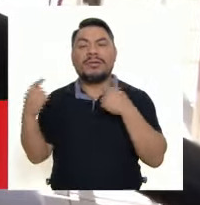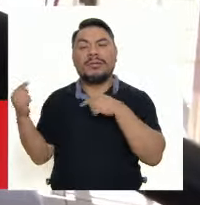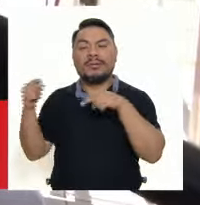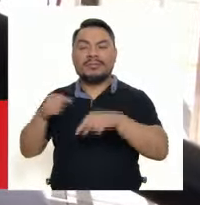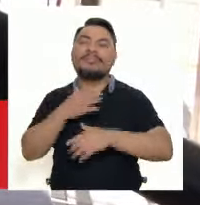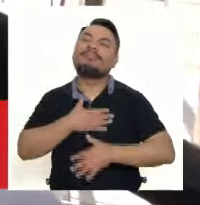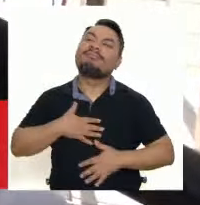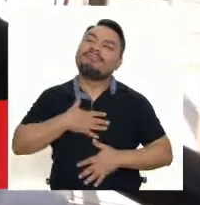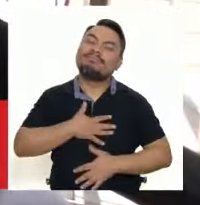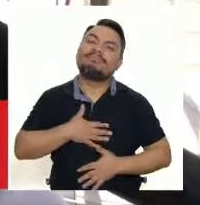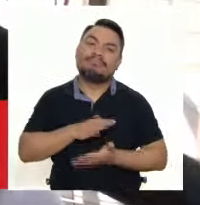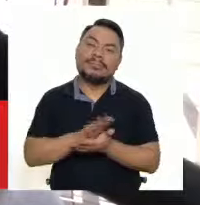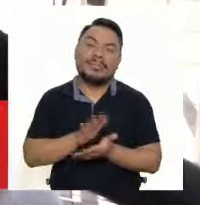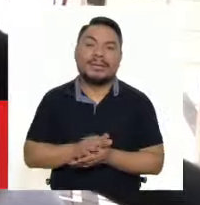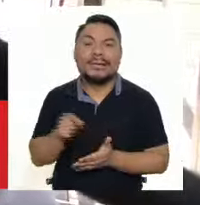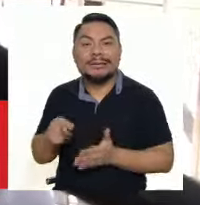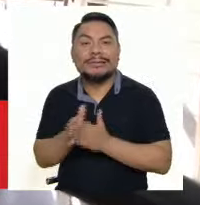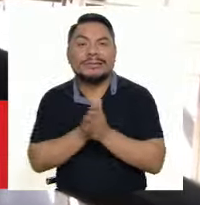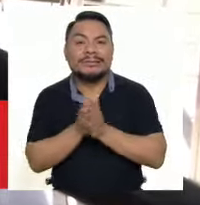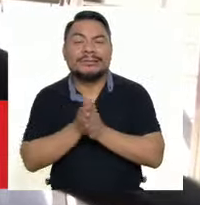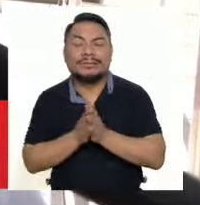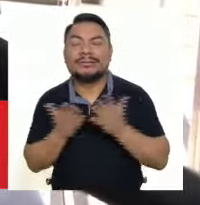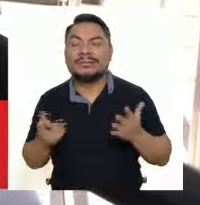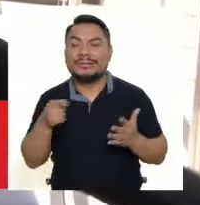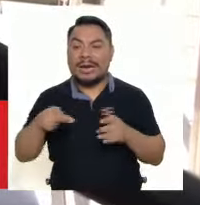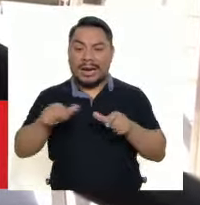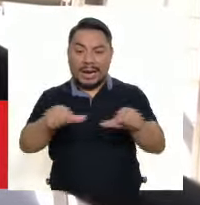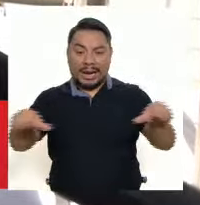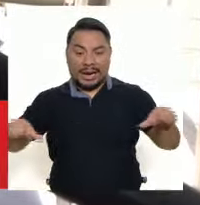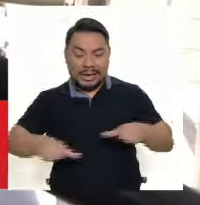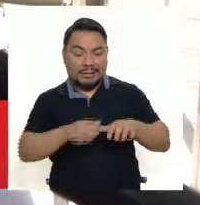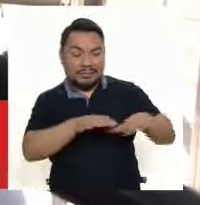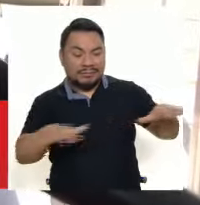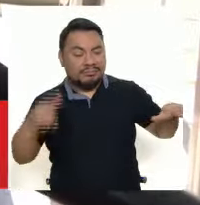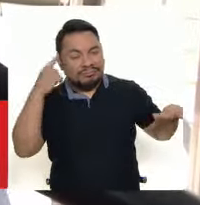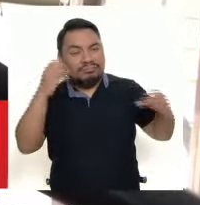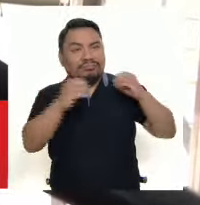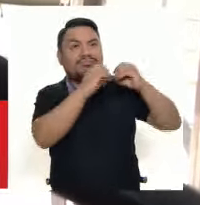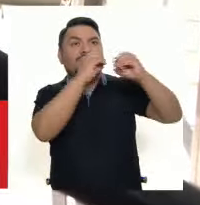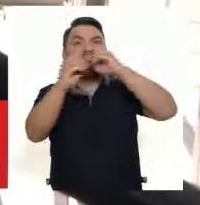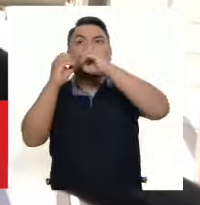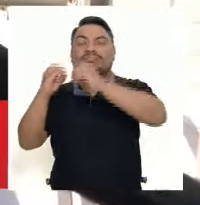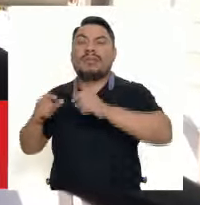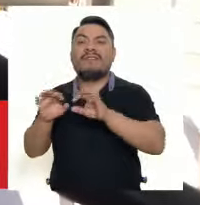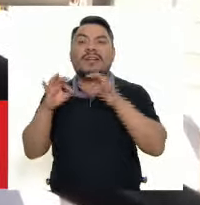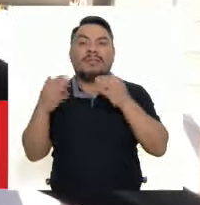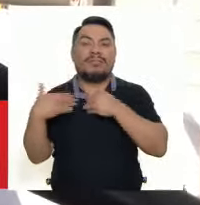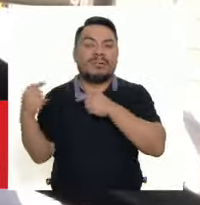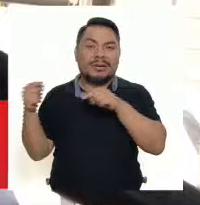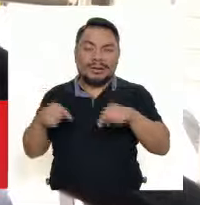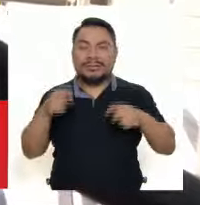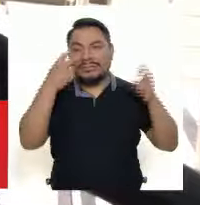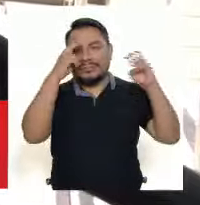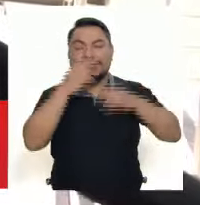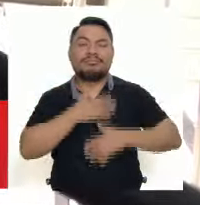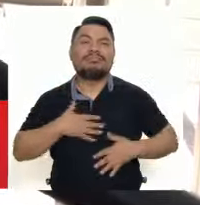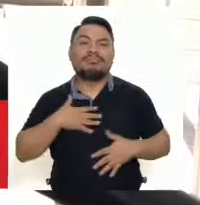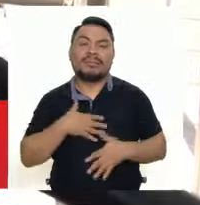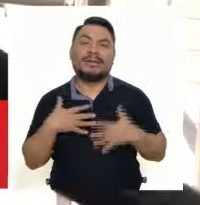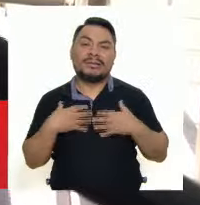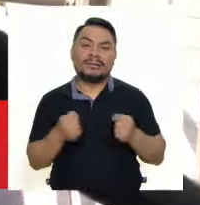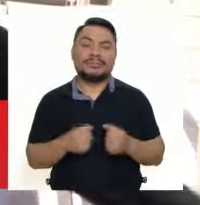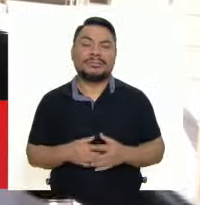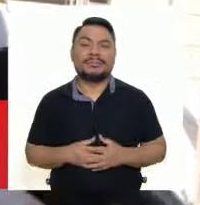por aquí. Este es el deseo, que hagamos de las áreas públicas espacios donde las familias puedan encontrar recreación y divertimento